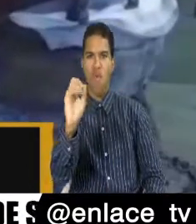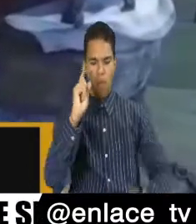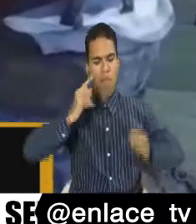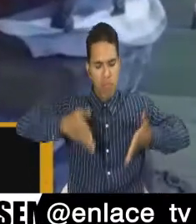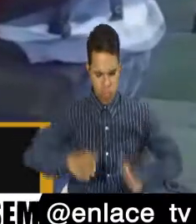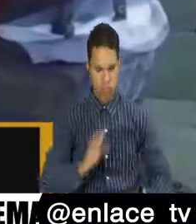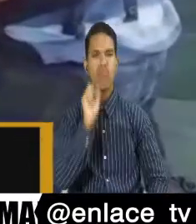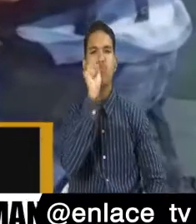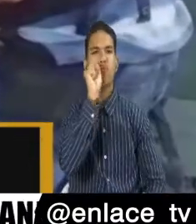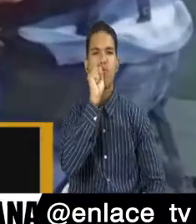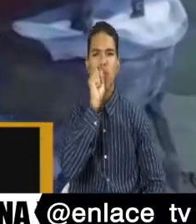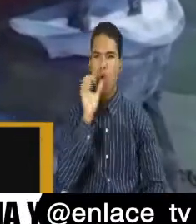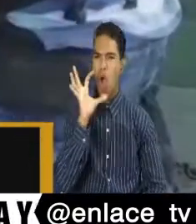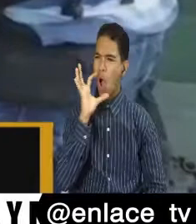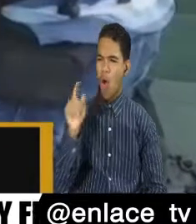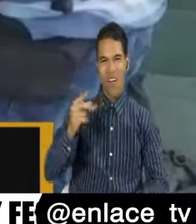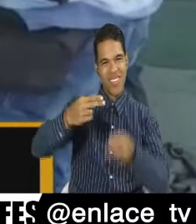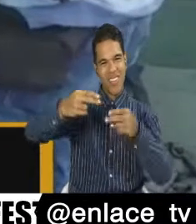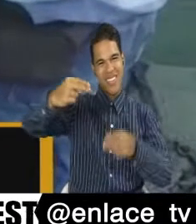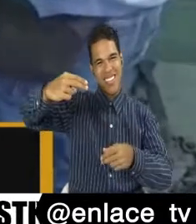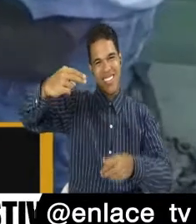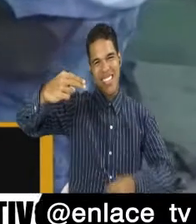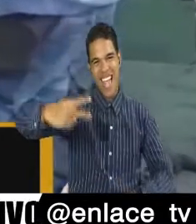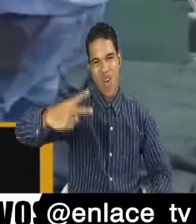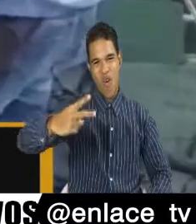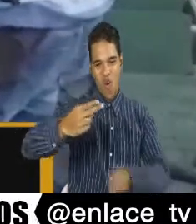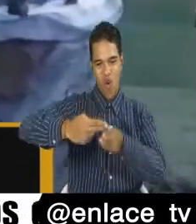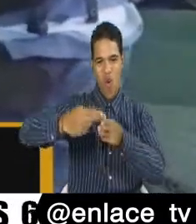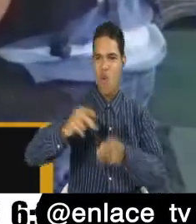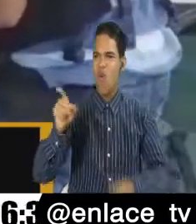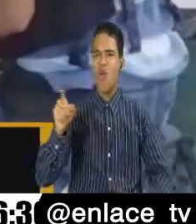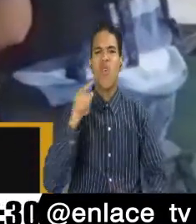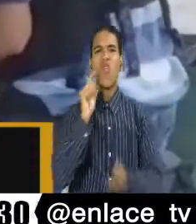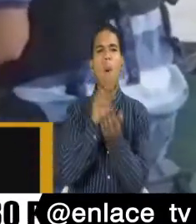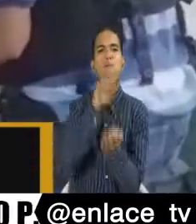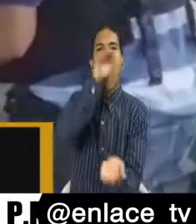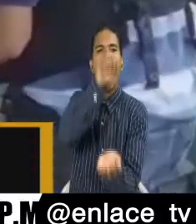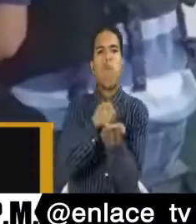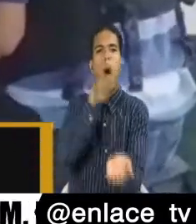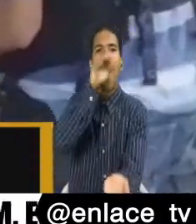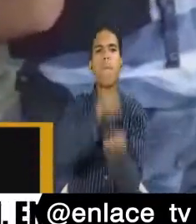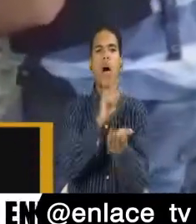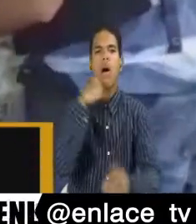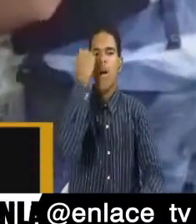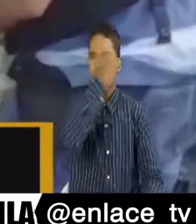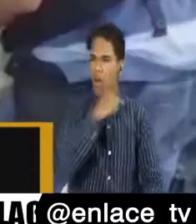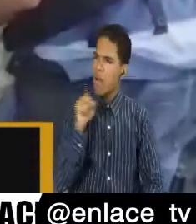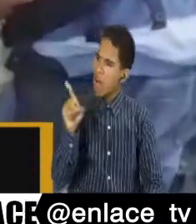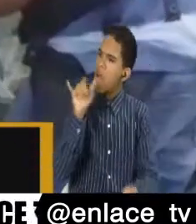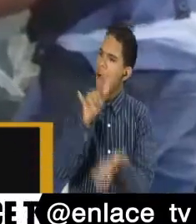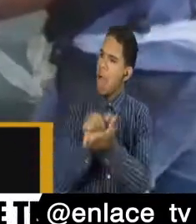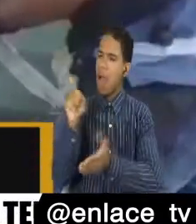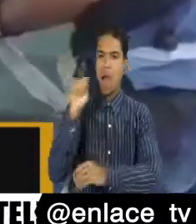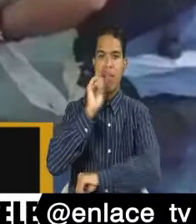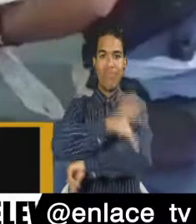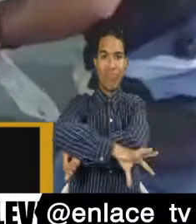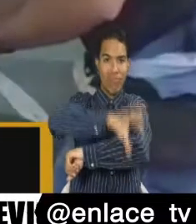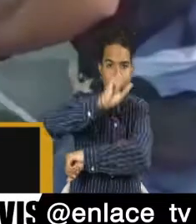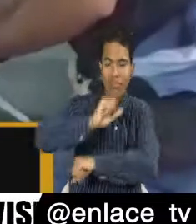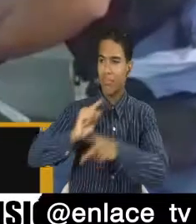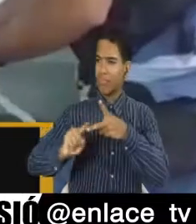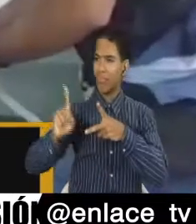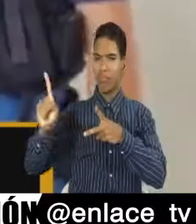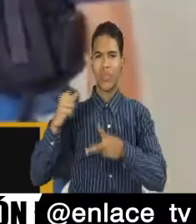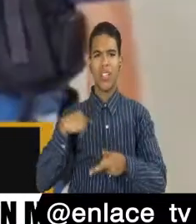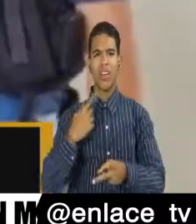conocido como alias el Culos de Sapo, el cual es requerido por los delitos de concierto para delinquir, hurto calificado y agravado